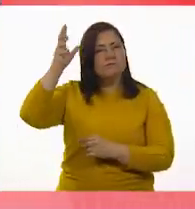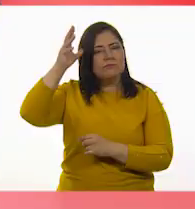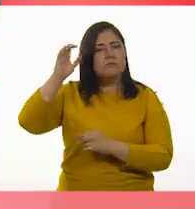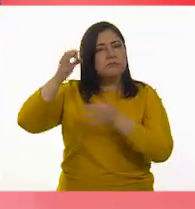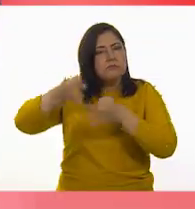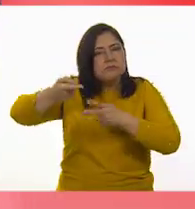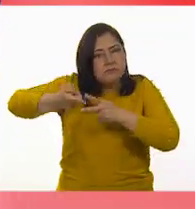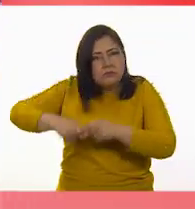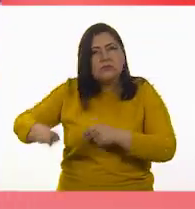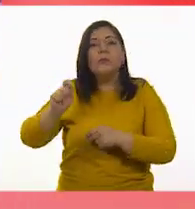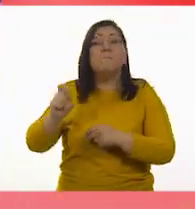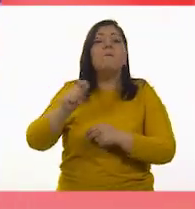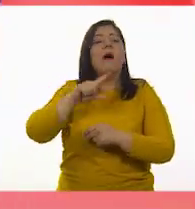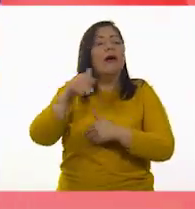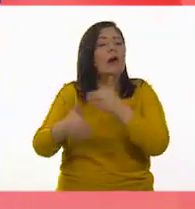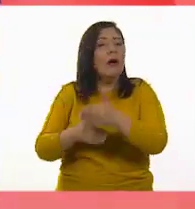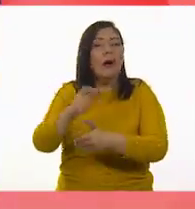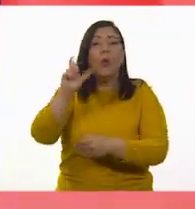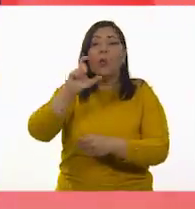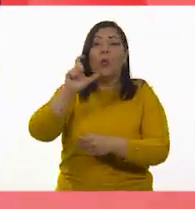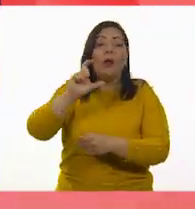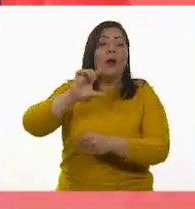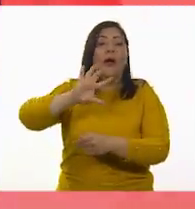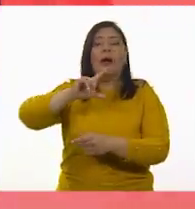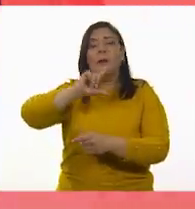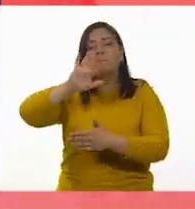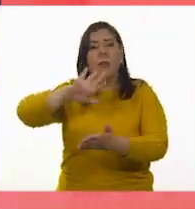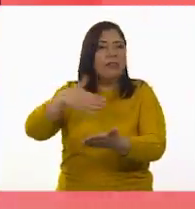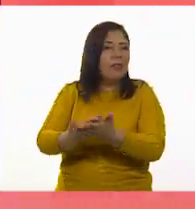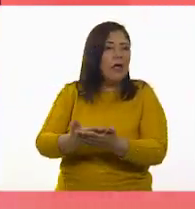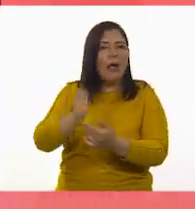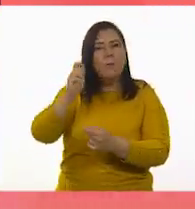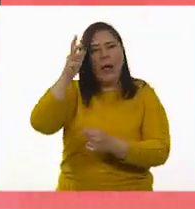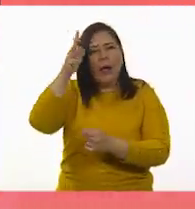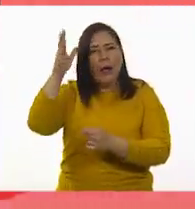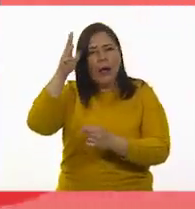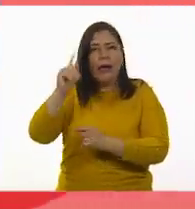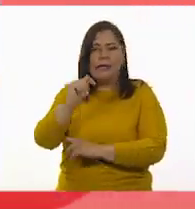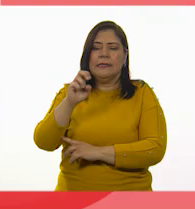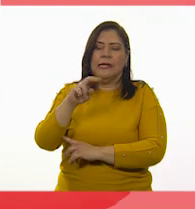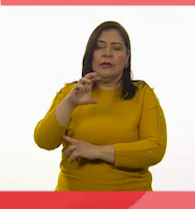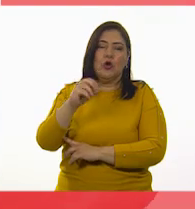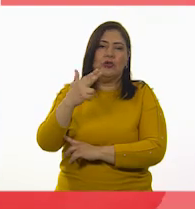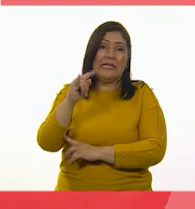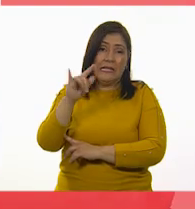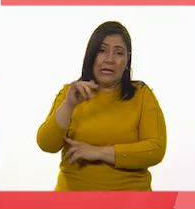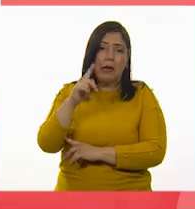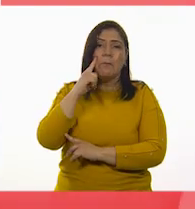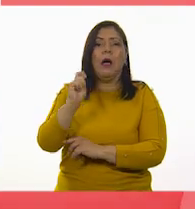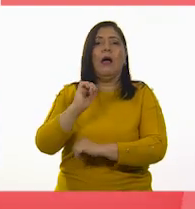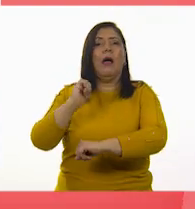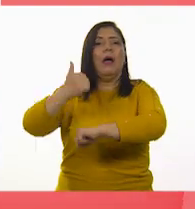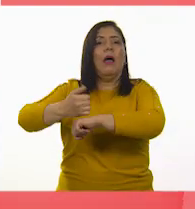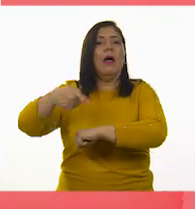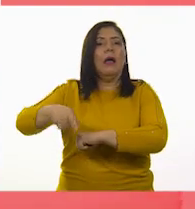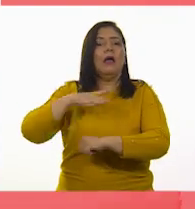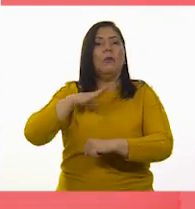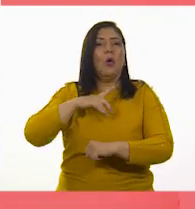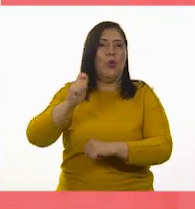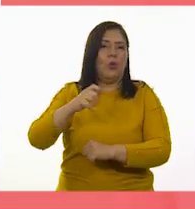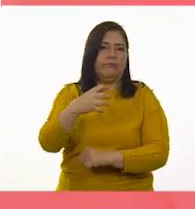adquiere importancia poco después de la caída de Tenochtitlán, ya que aquí se estableció temporalmente la capital de la Nueva